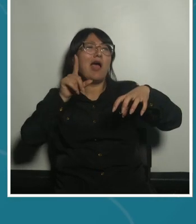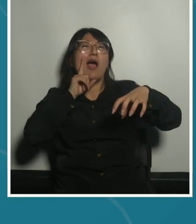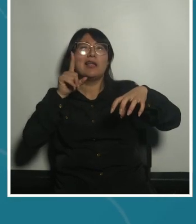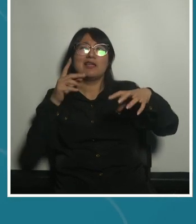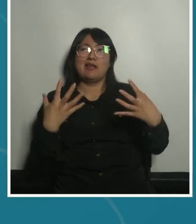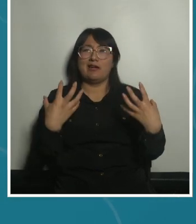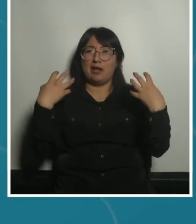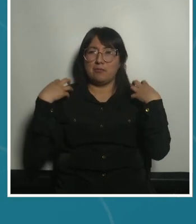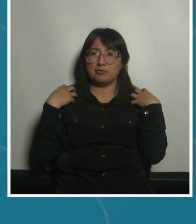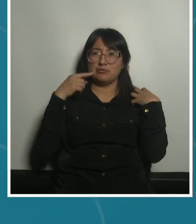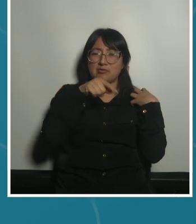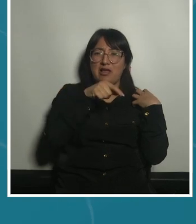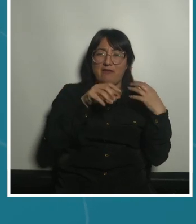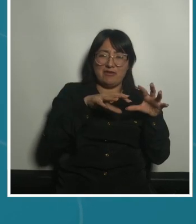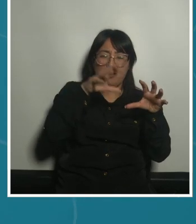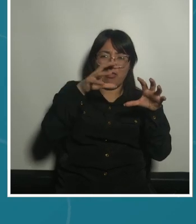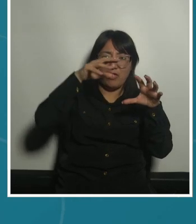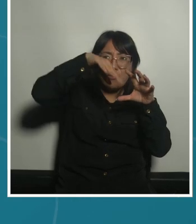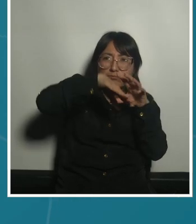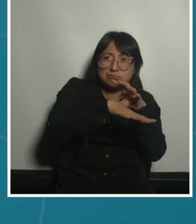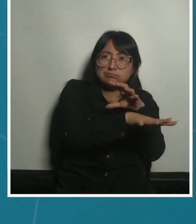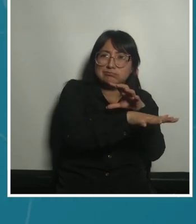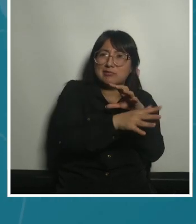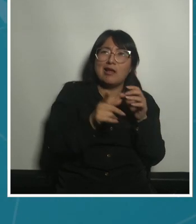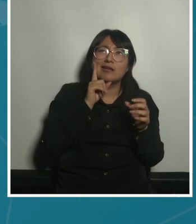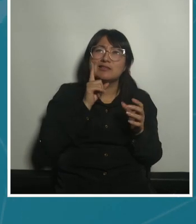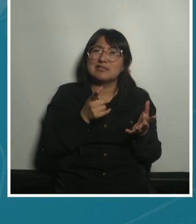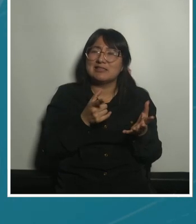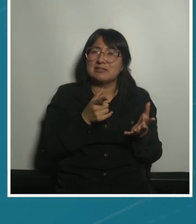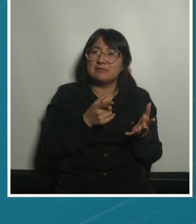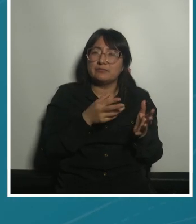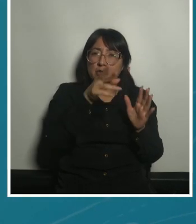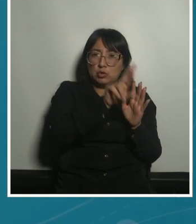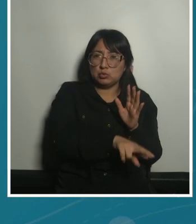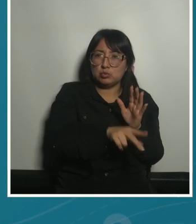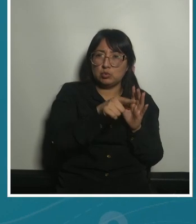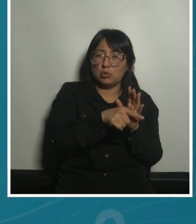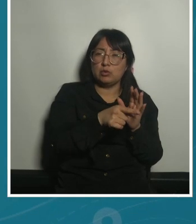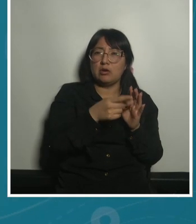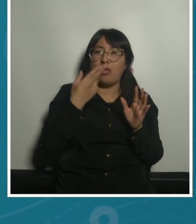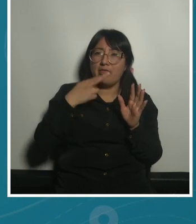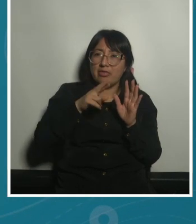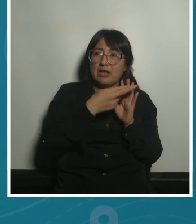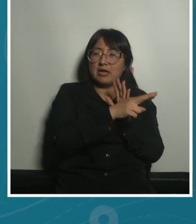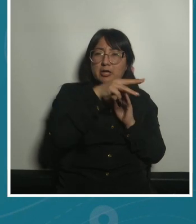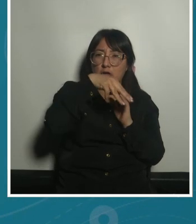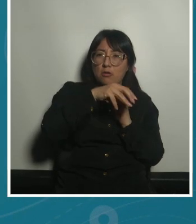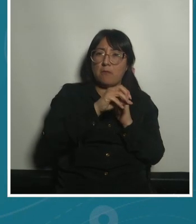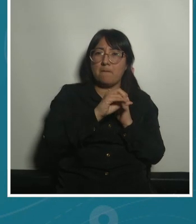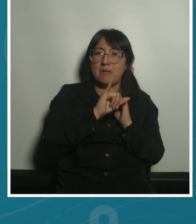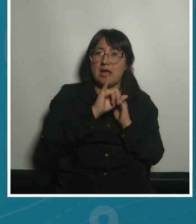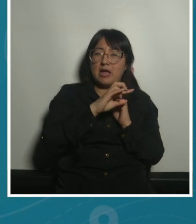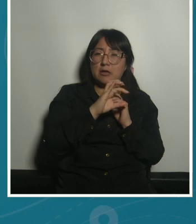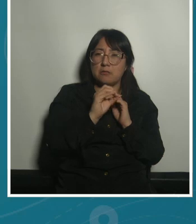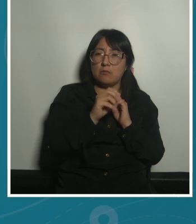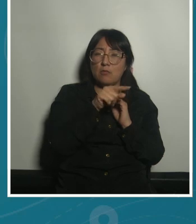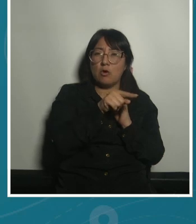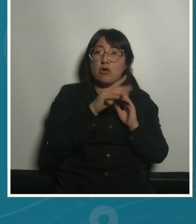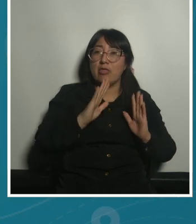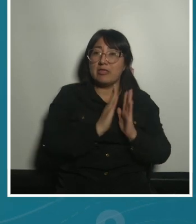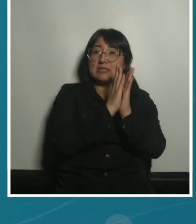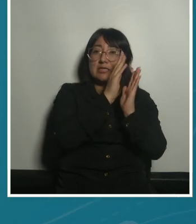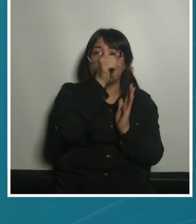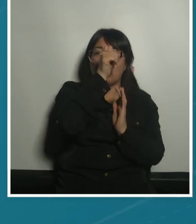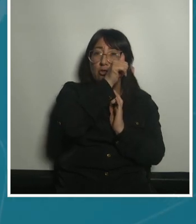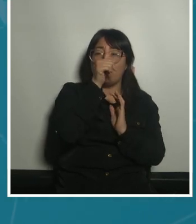de la desembocadura? Si la ribera sur del río Maipo es de la comuna de Santo Domingo y